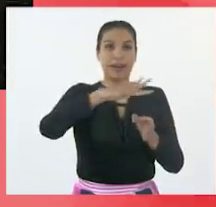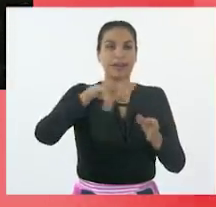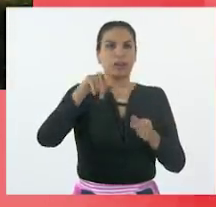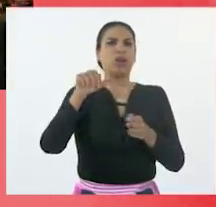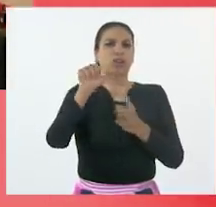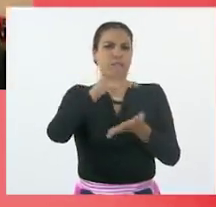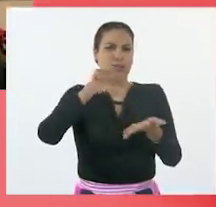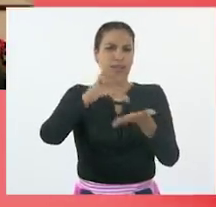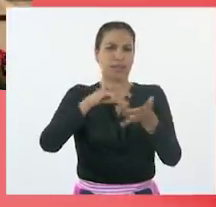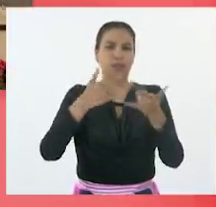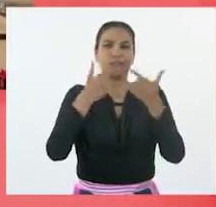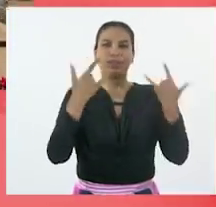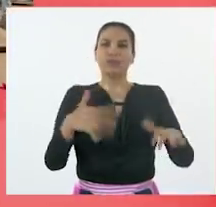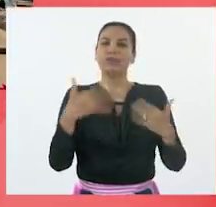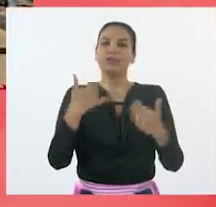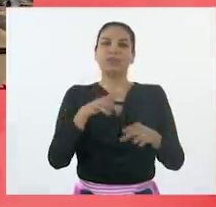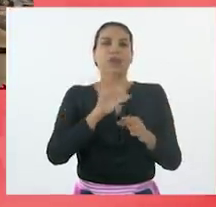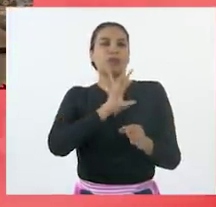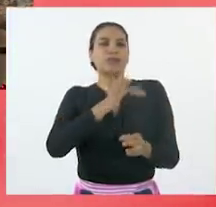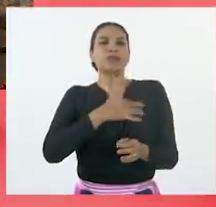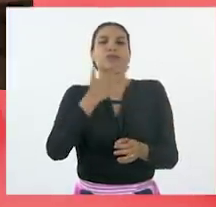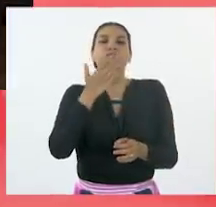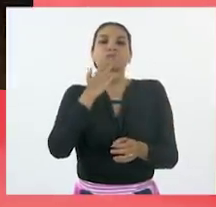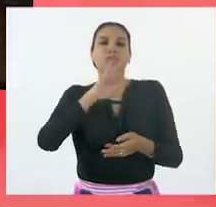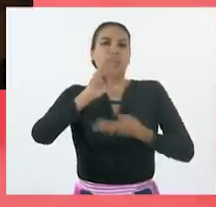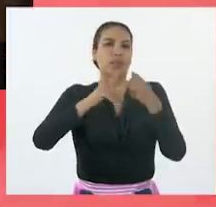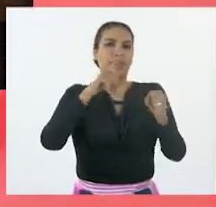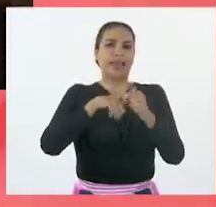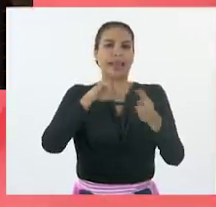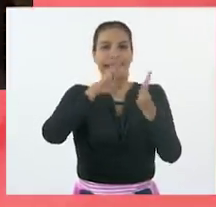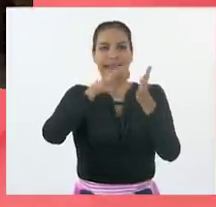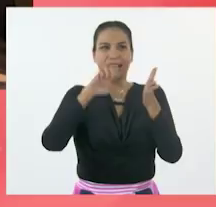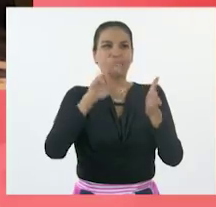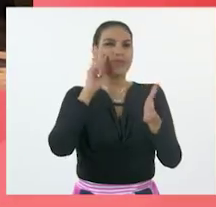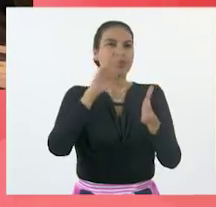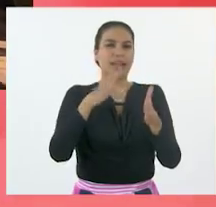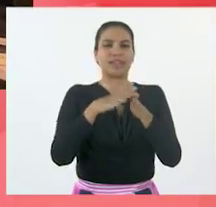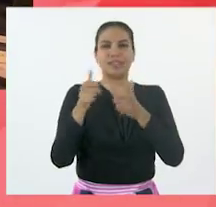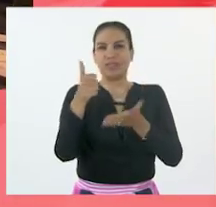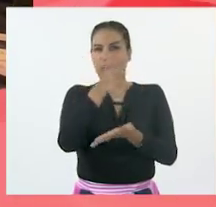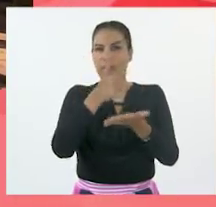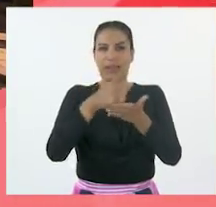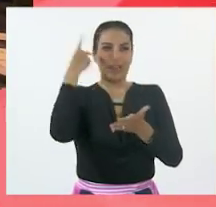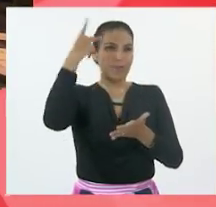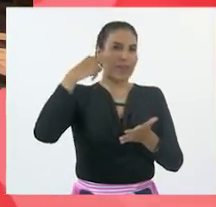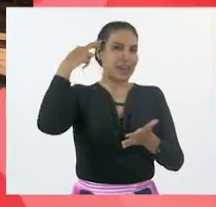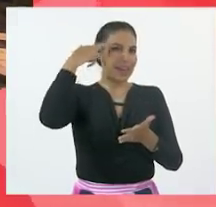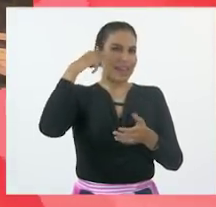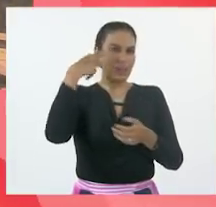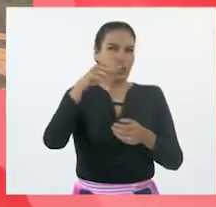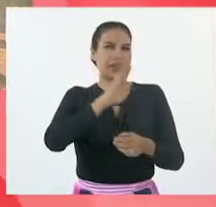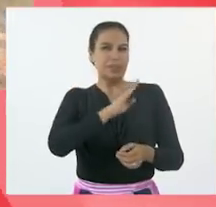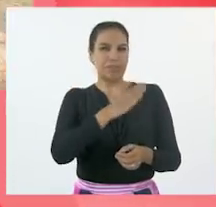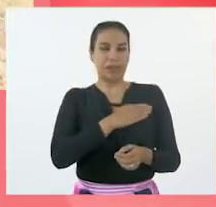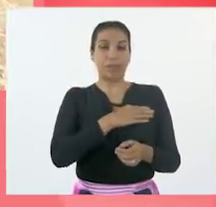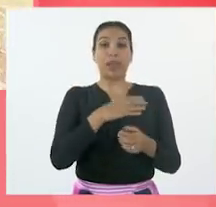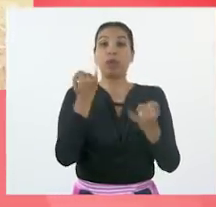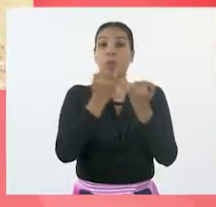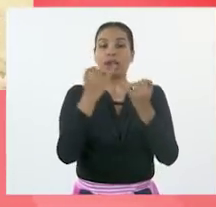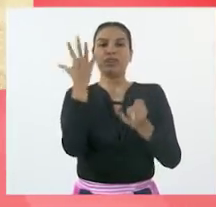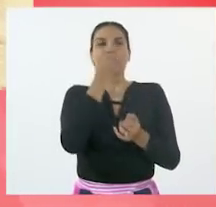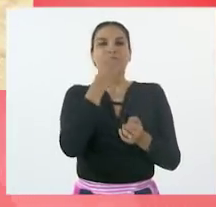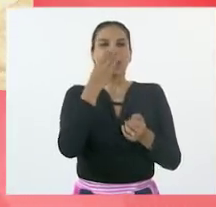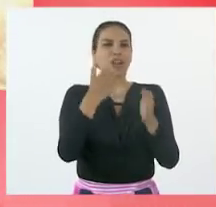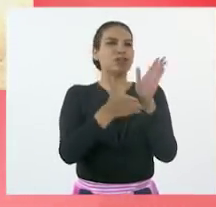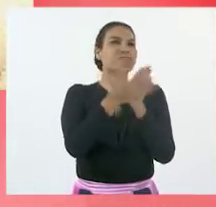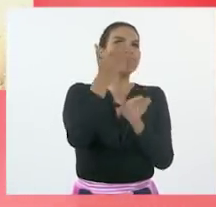centro histórico ha sido nombrado Patrimonio Mundial por ser un ejemplo insólito de ciudad virreinal española. Además de la